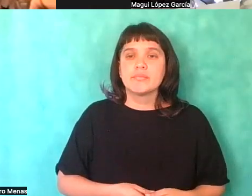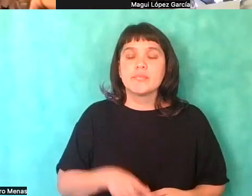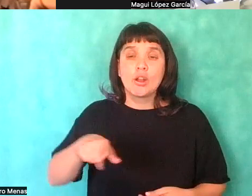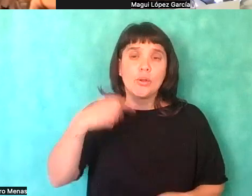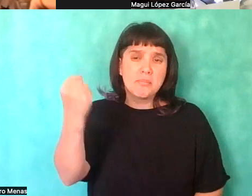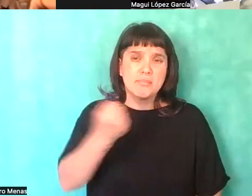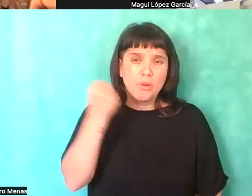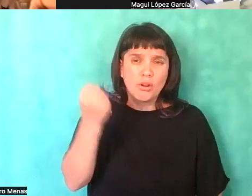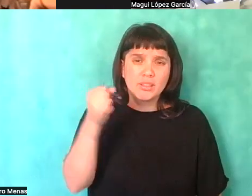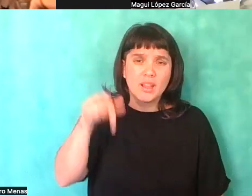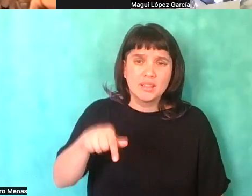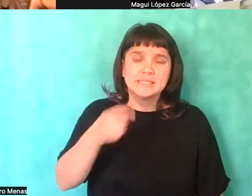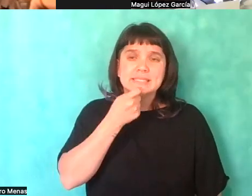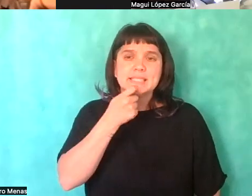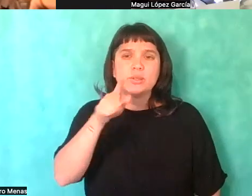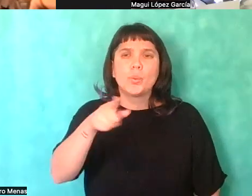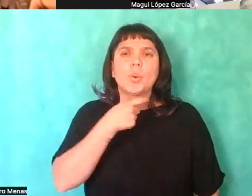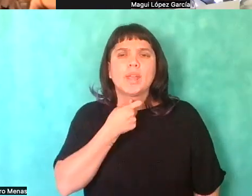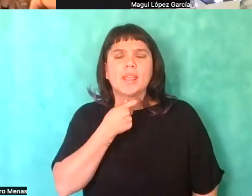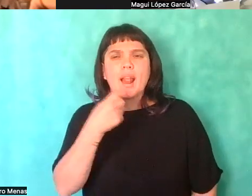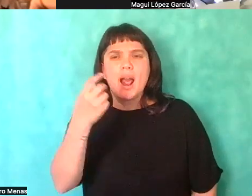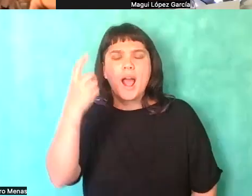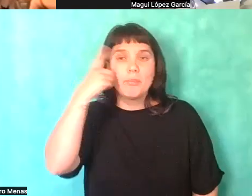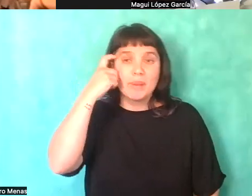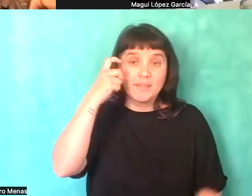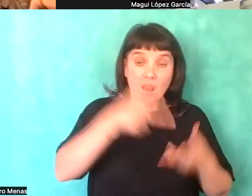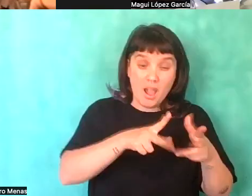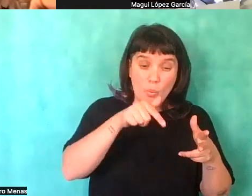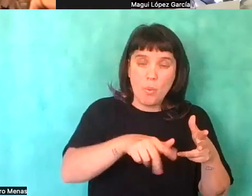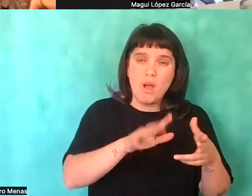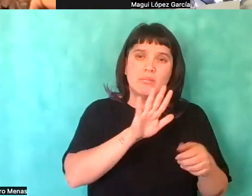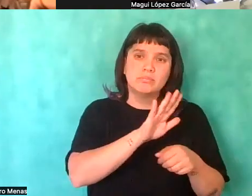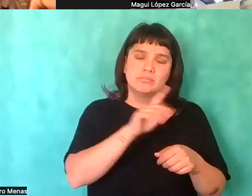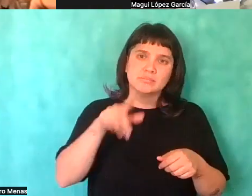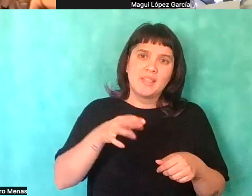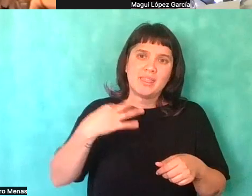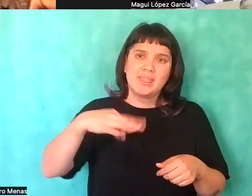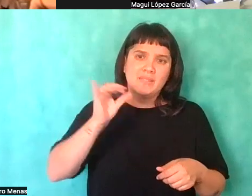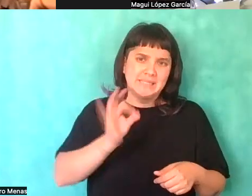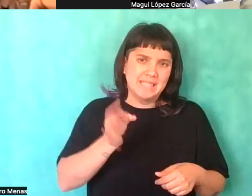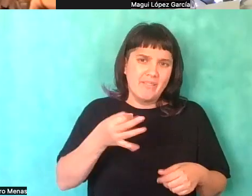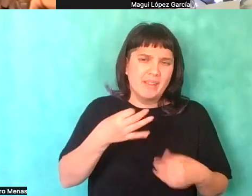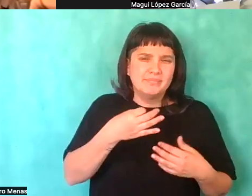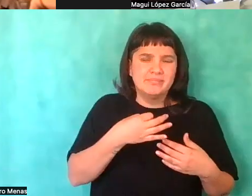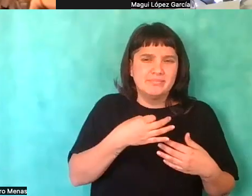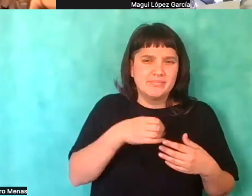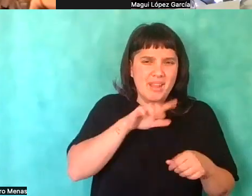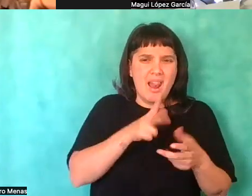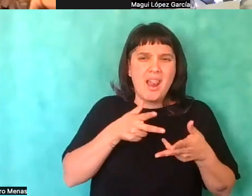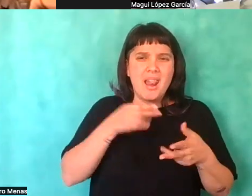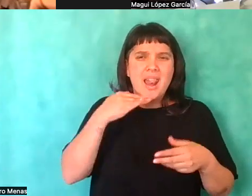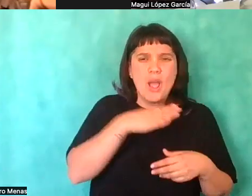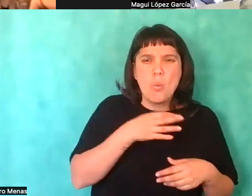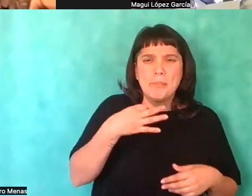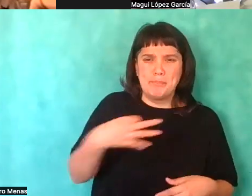que si uno quiere aprender la lengua, es una lengua minorizada, es una lengua que, bueno, hay tantas cosas sobre las que no se sabe, bueno, ir a las